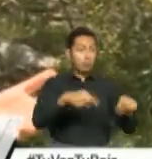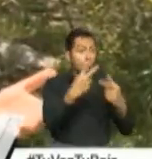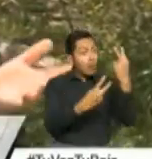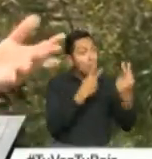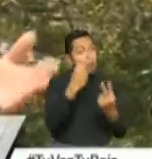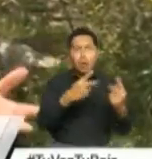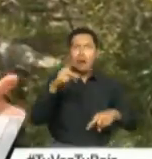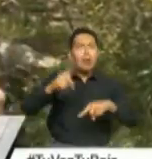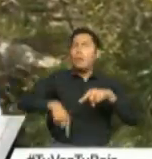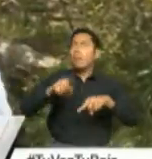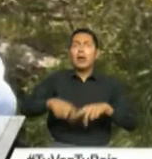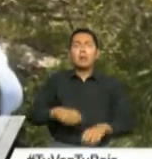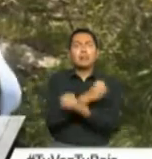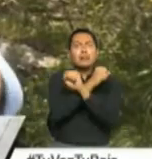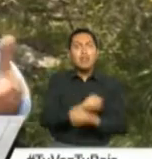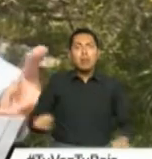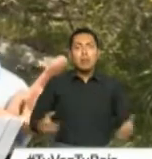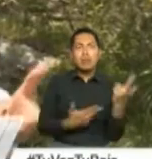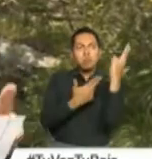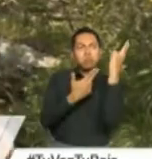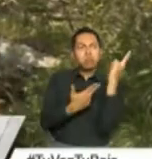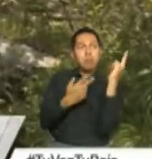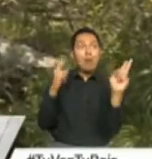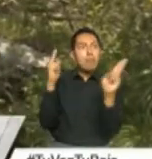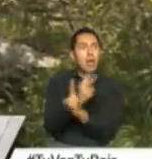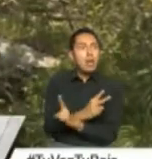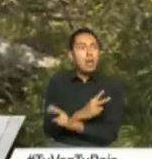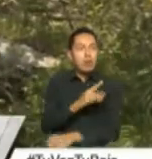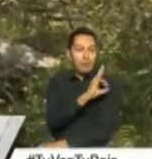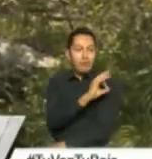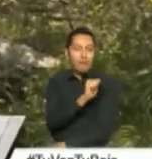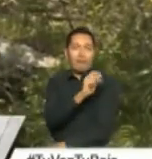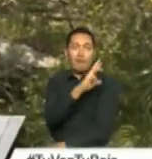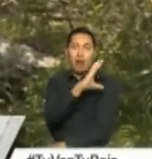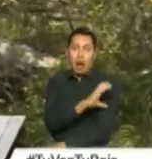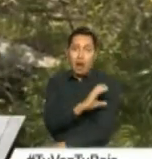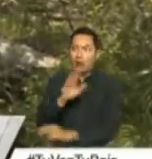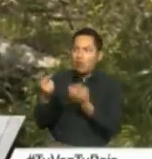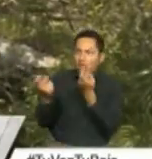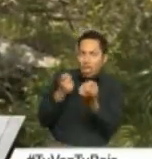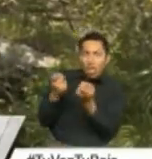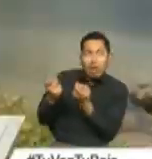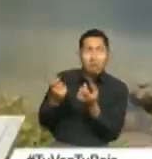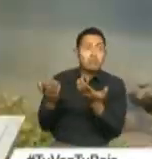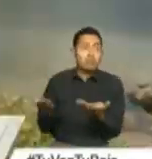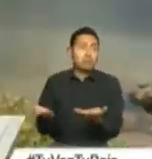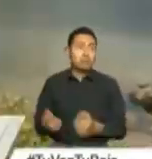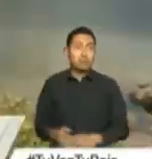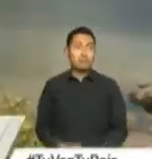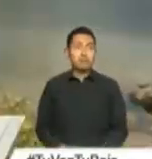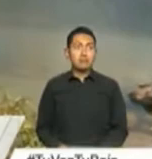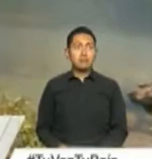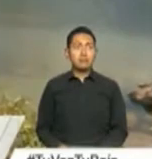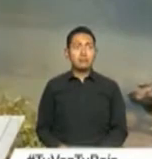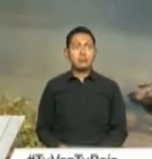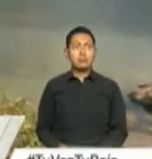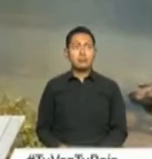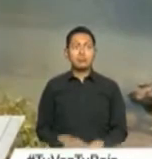o se atrevía a venir, porque esto era controlado 100% por las FARC.